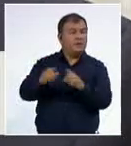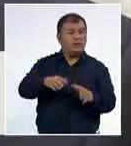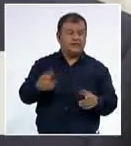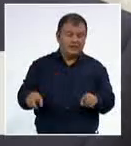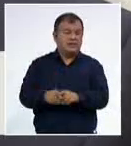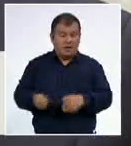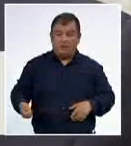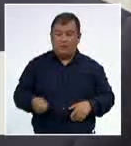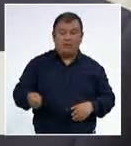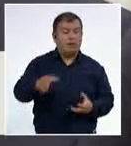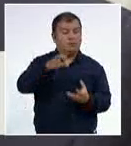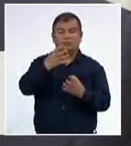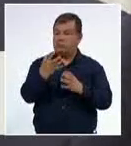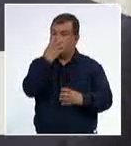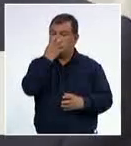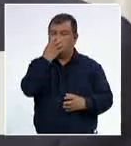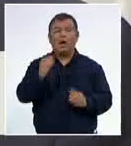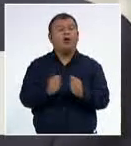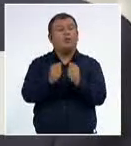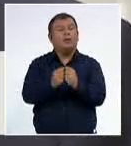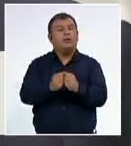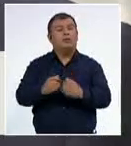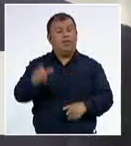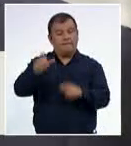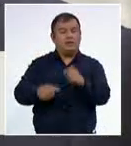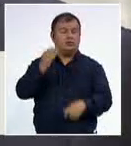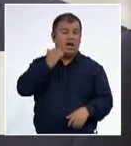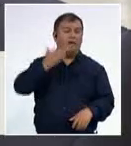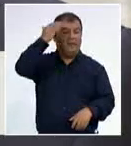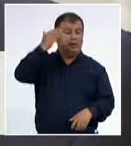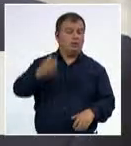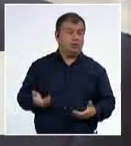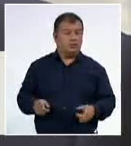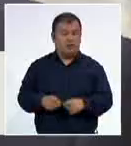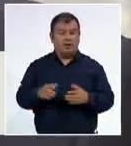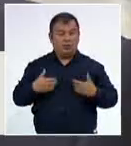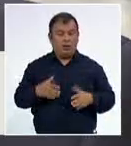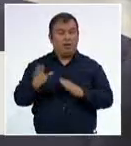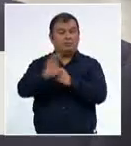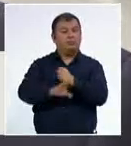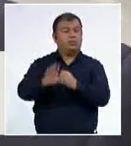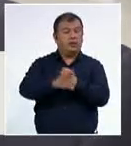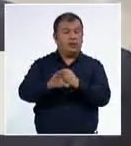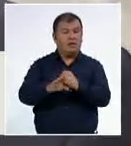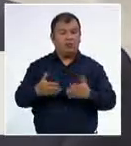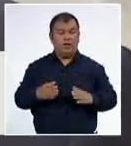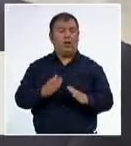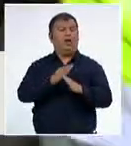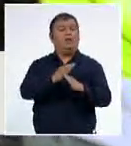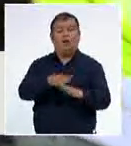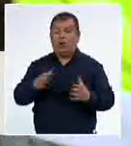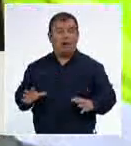siempre con bozal y siempre acompañado por una persona mayor de edad que pueda proteger y que pueda impedir